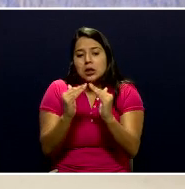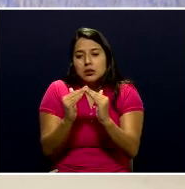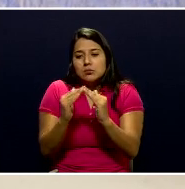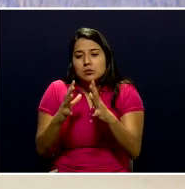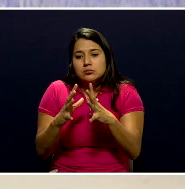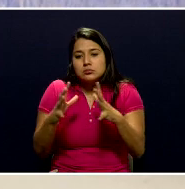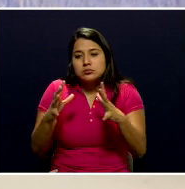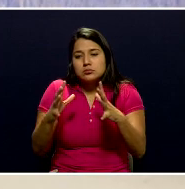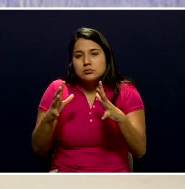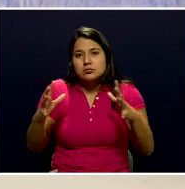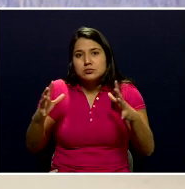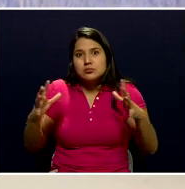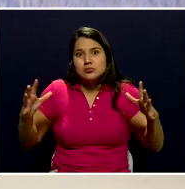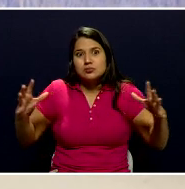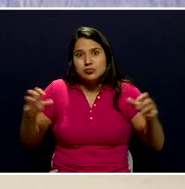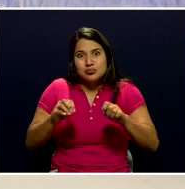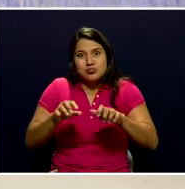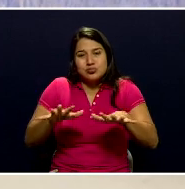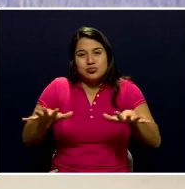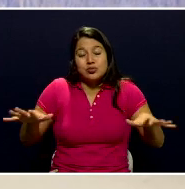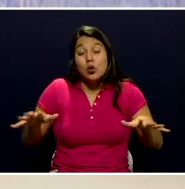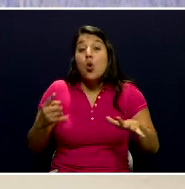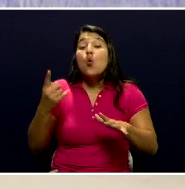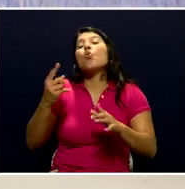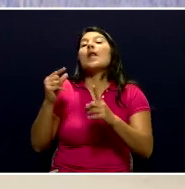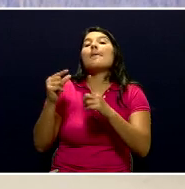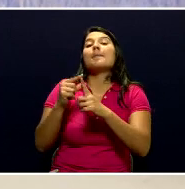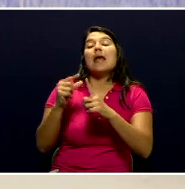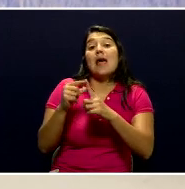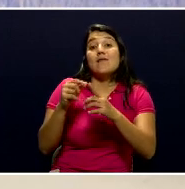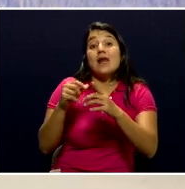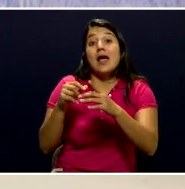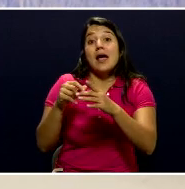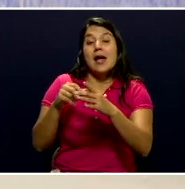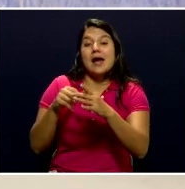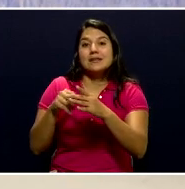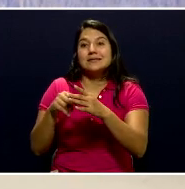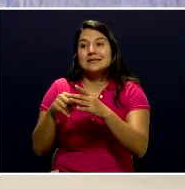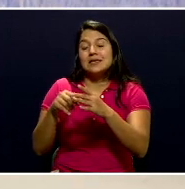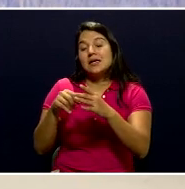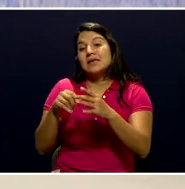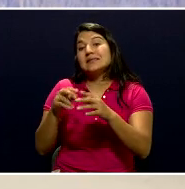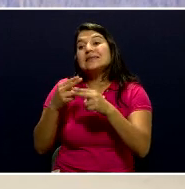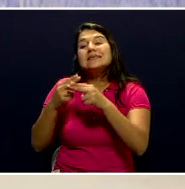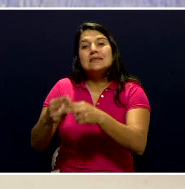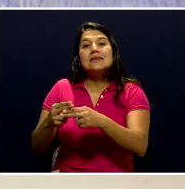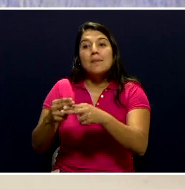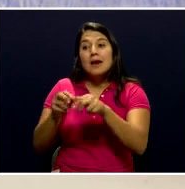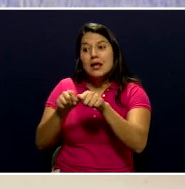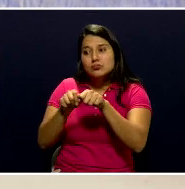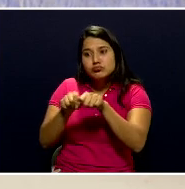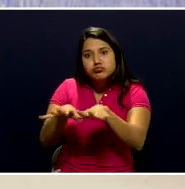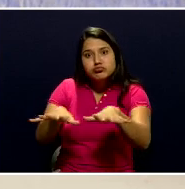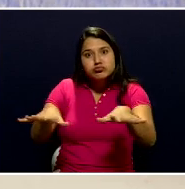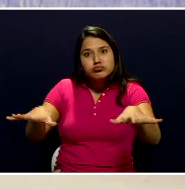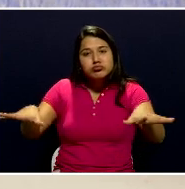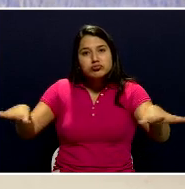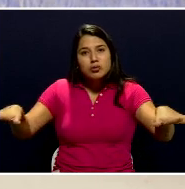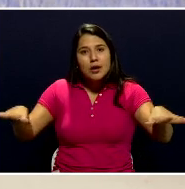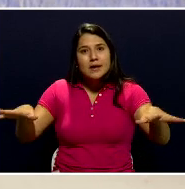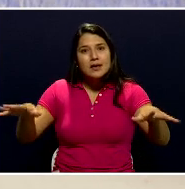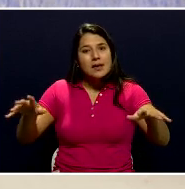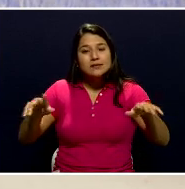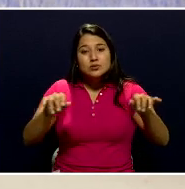Hay un concepto en inglés que se llama el urban sprawl, que es la expansión esta urbana masiva, muy